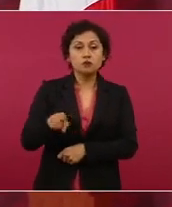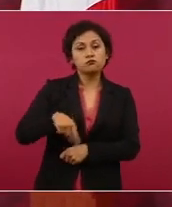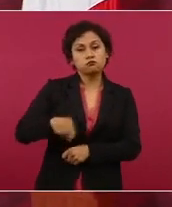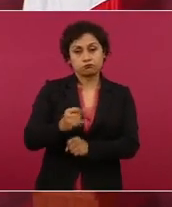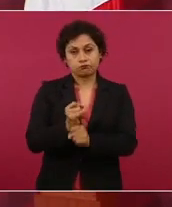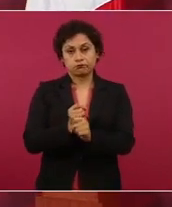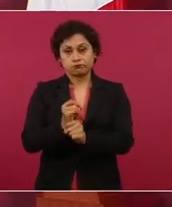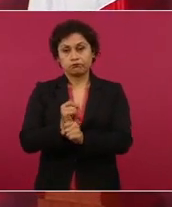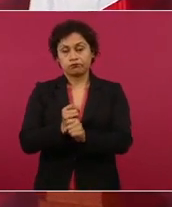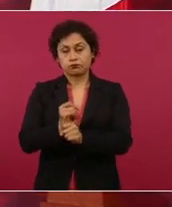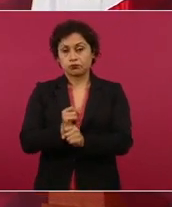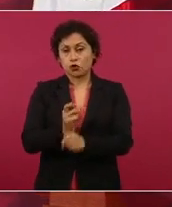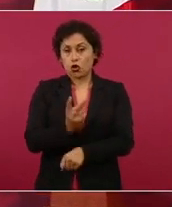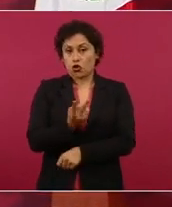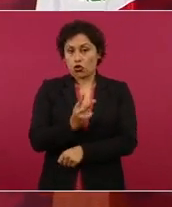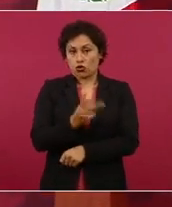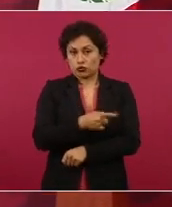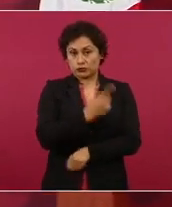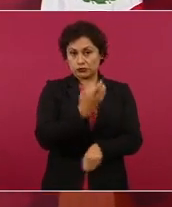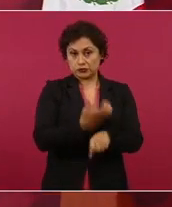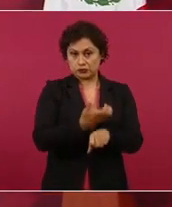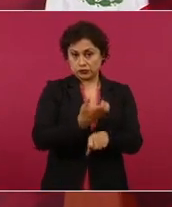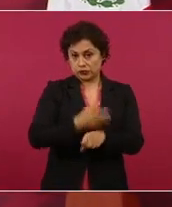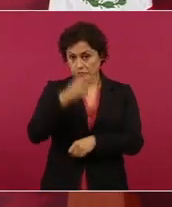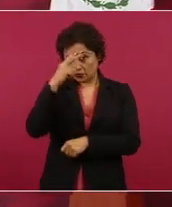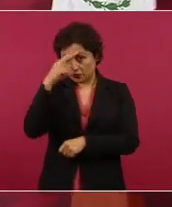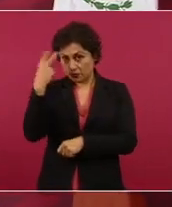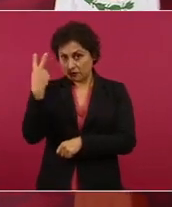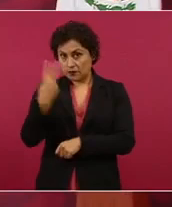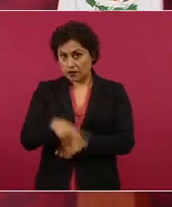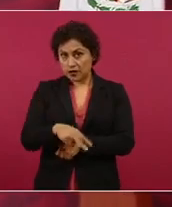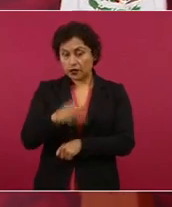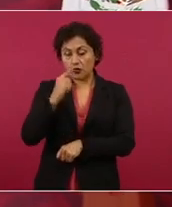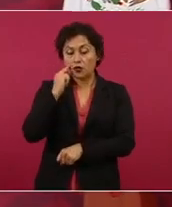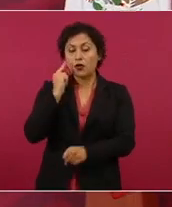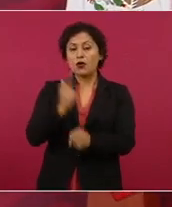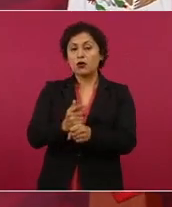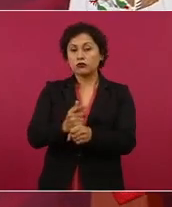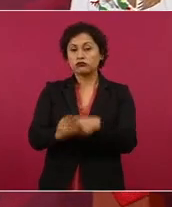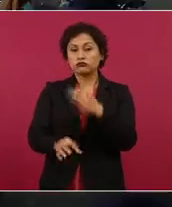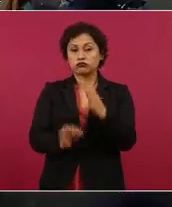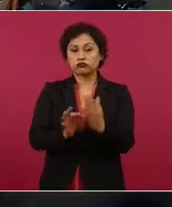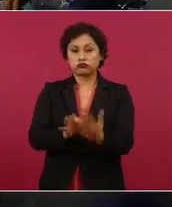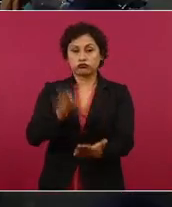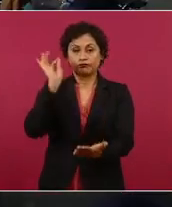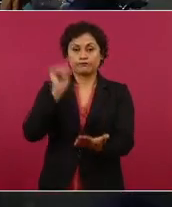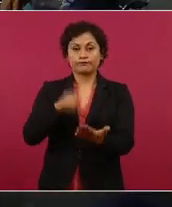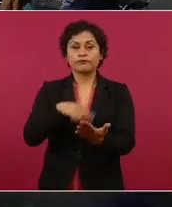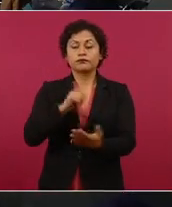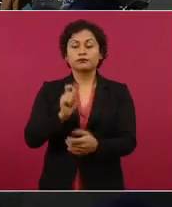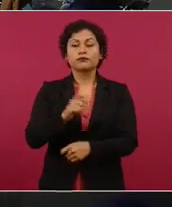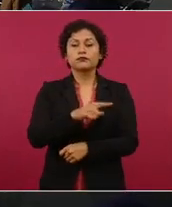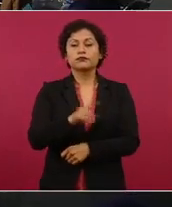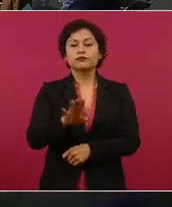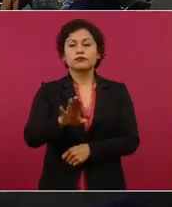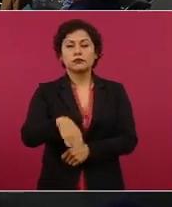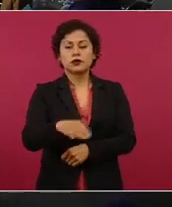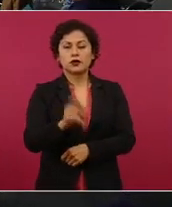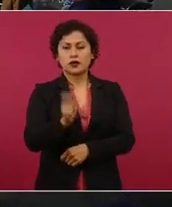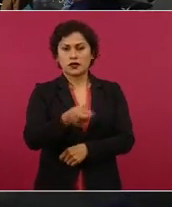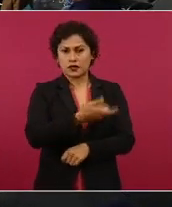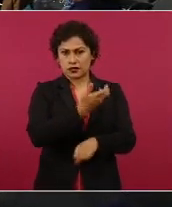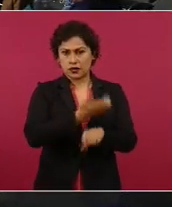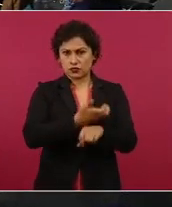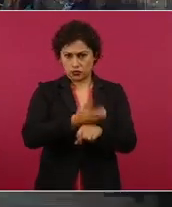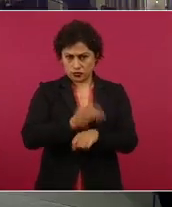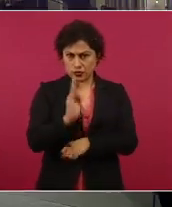tanto Estados Unidos como México aceptemos el dictamen. ¿Estados Unidos tiene disposición de que se realice esta